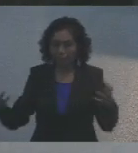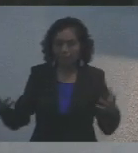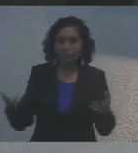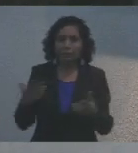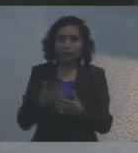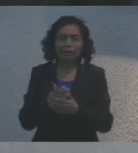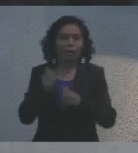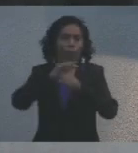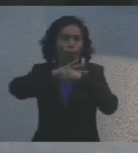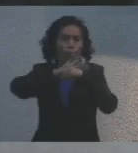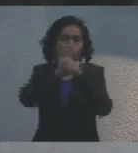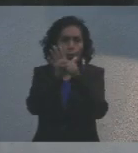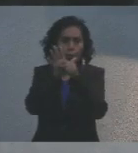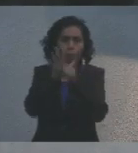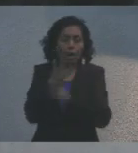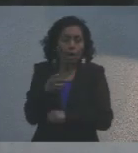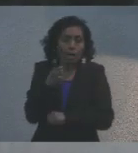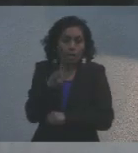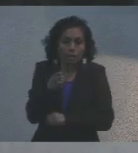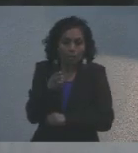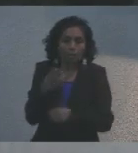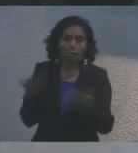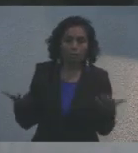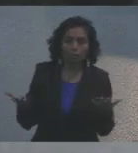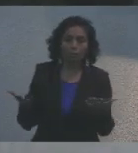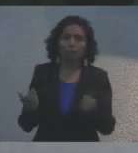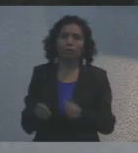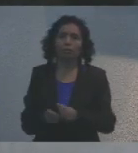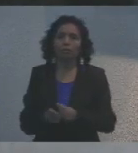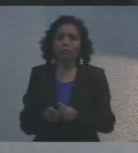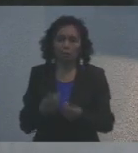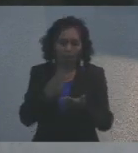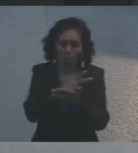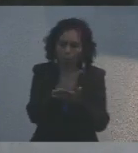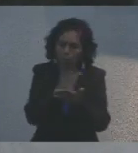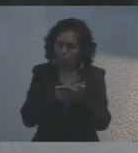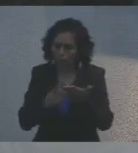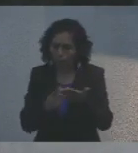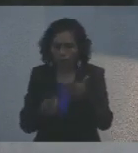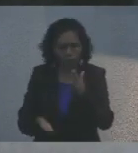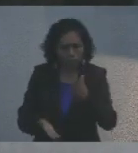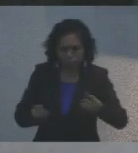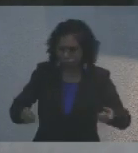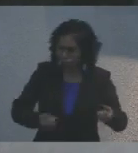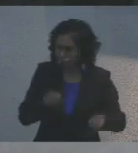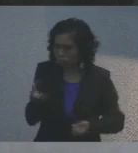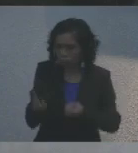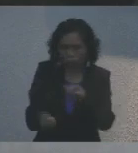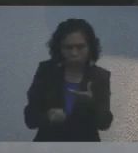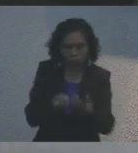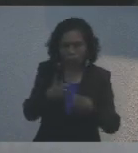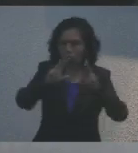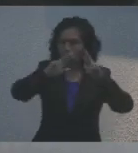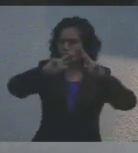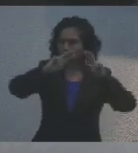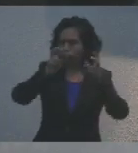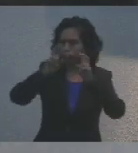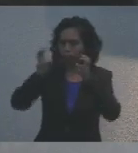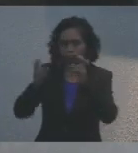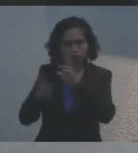de la pandemia la infraestructura urbana programas sociales y en otras materias